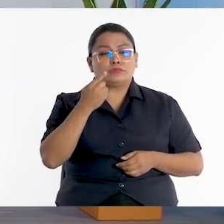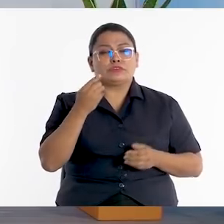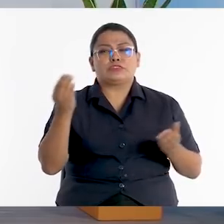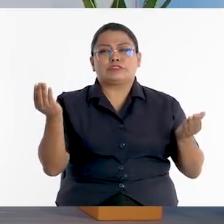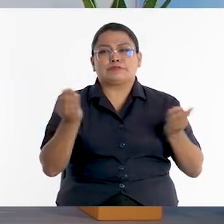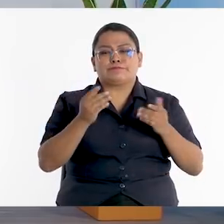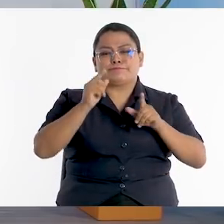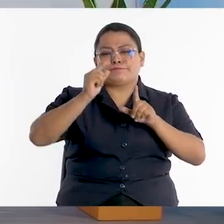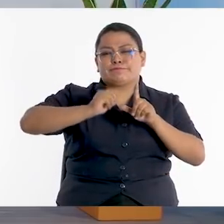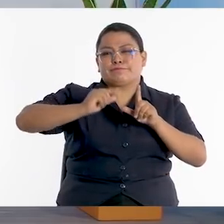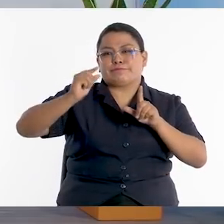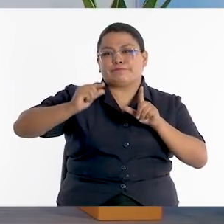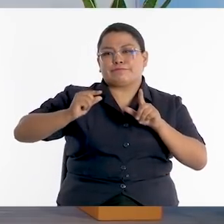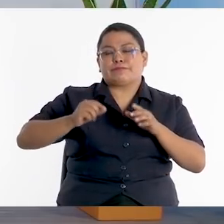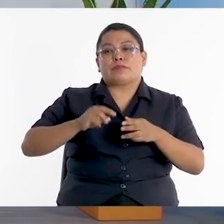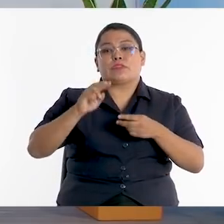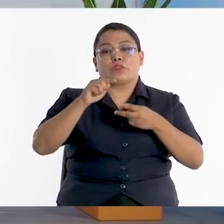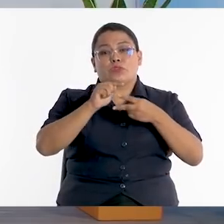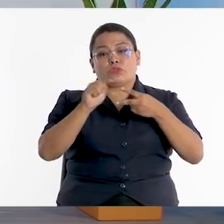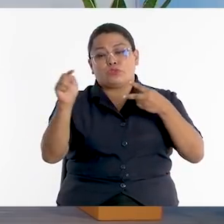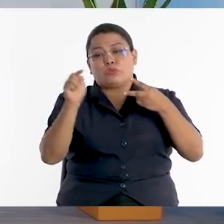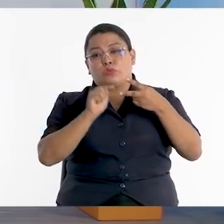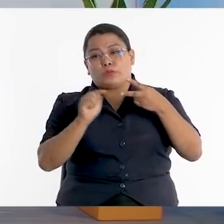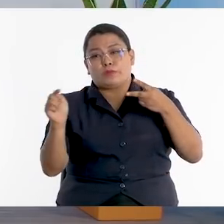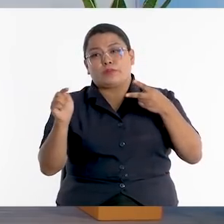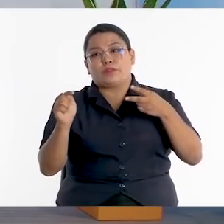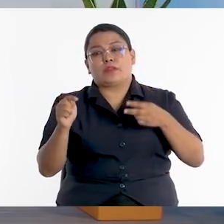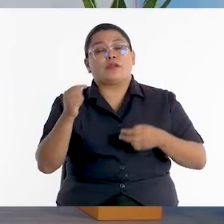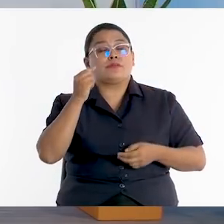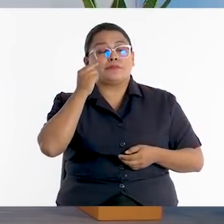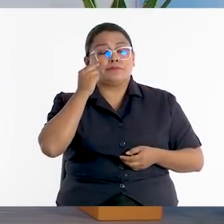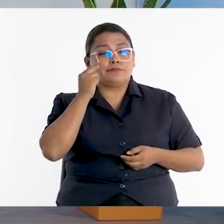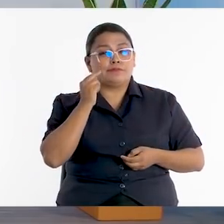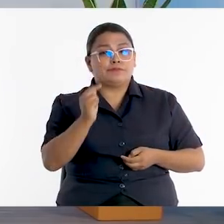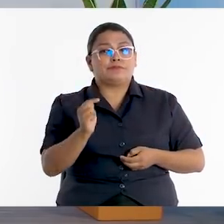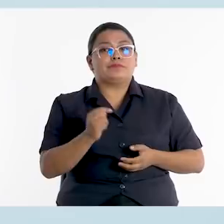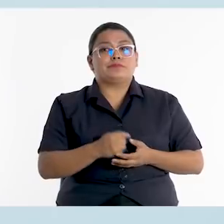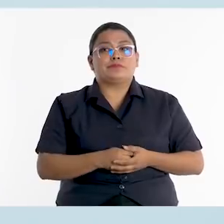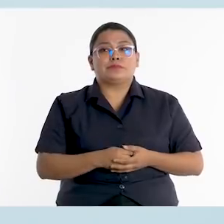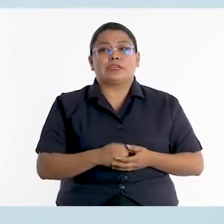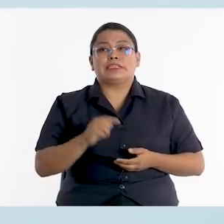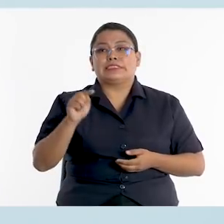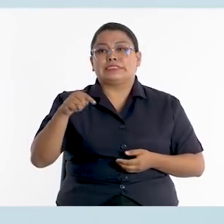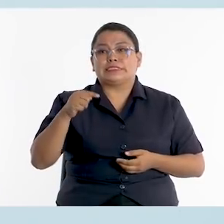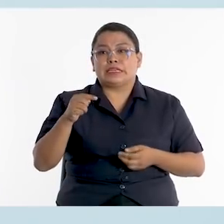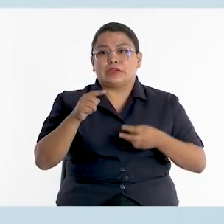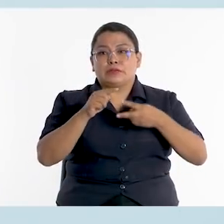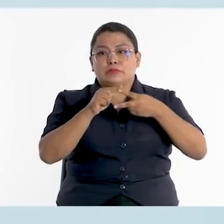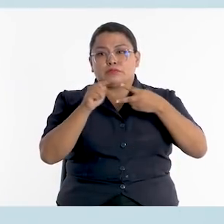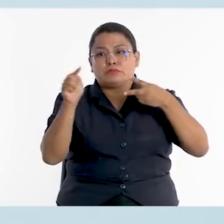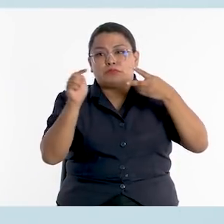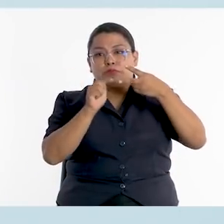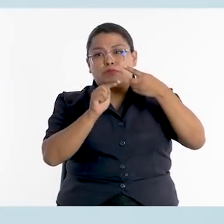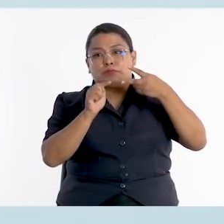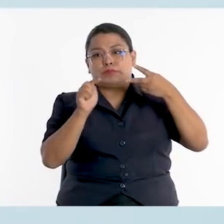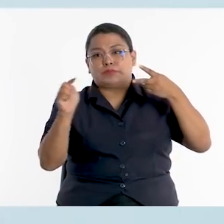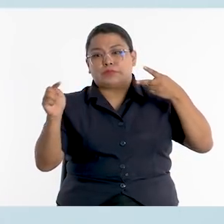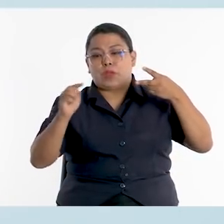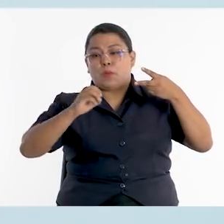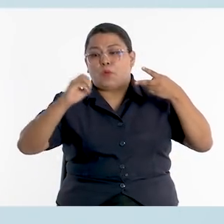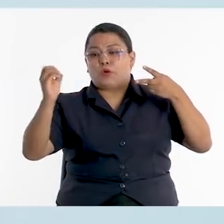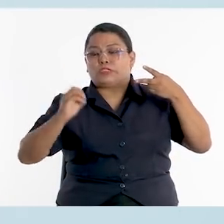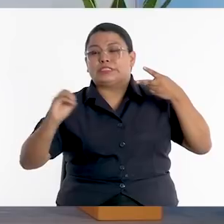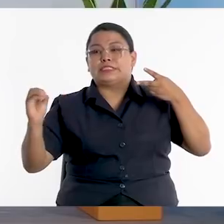lo que hay en nuestra gráfica de doble recta numérica? Aquí podemos evidenciar que siempre en la parte inferior encontramos